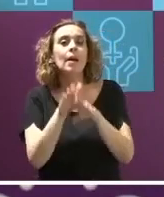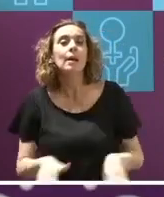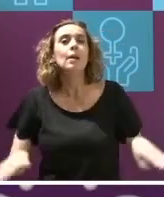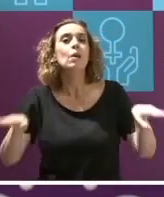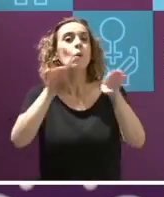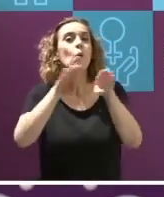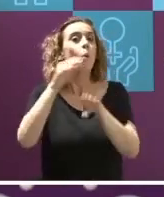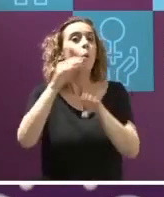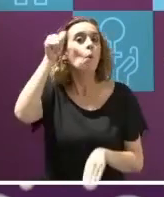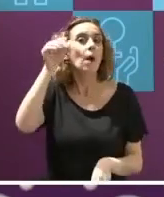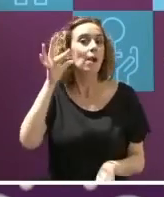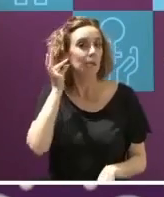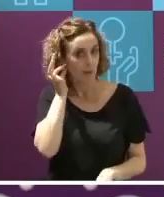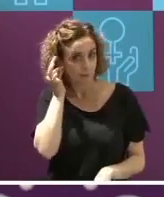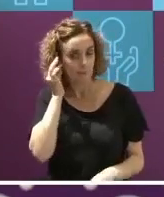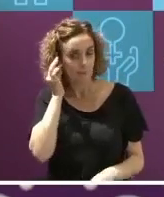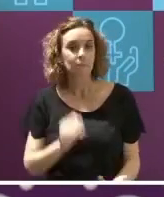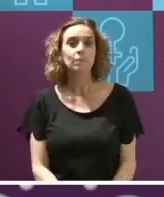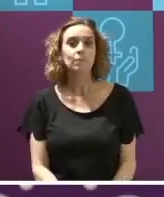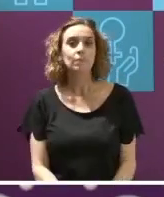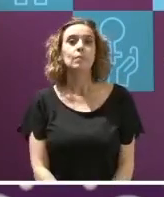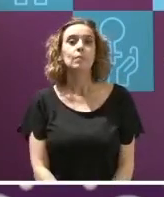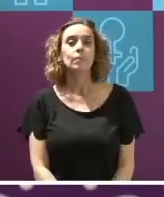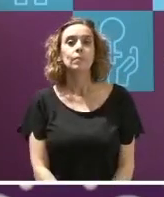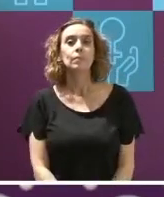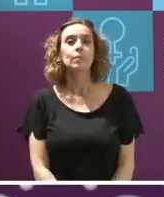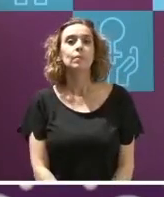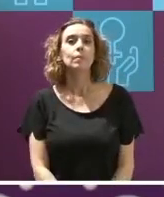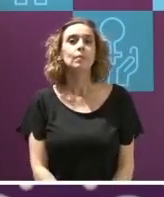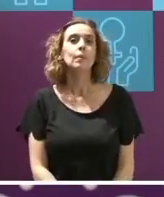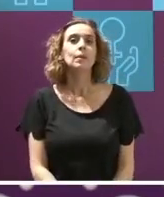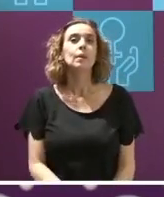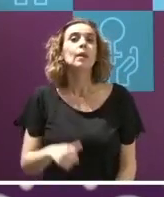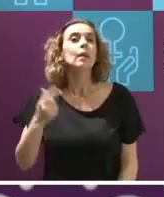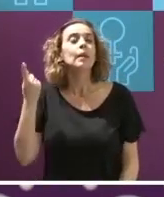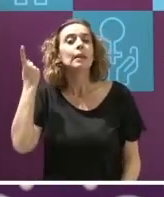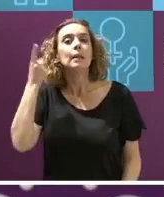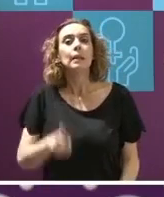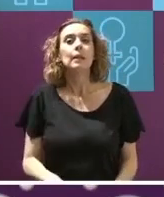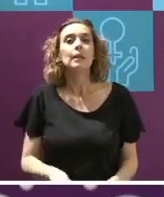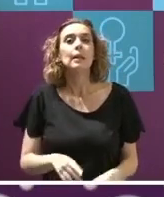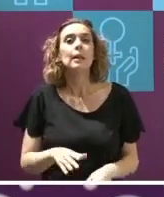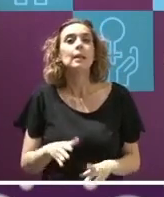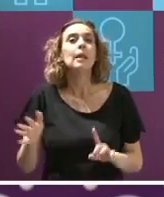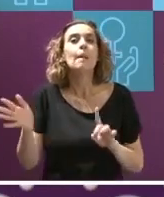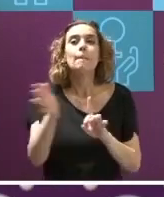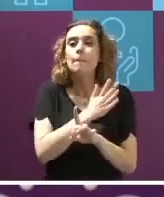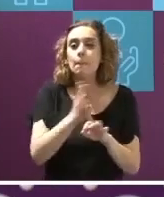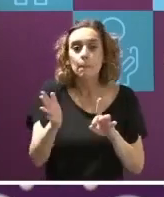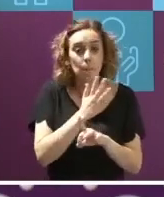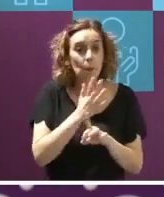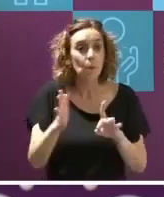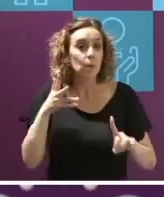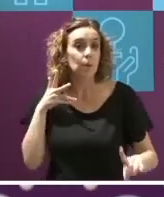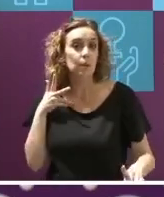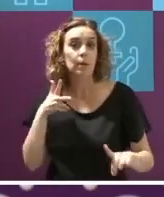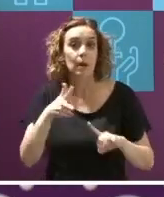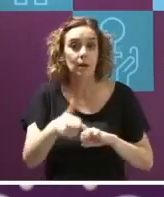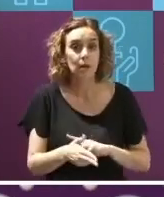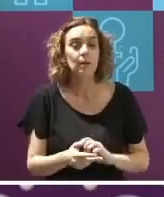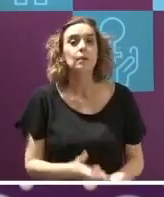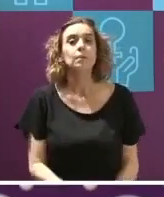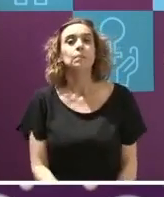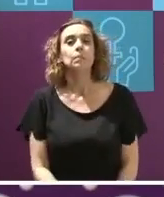dimensiones, incluyendo el abordaje integral de las violencias, la